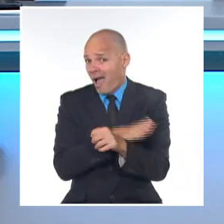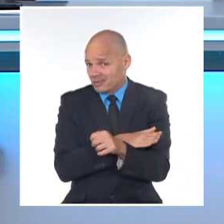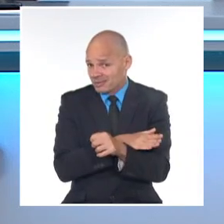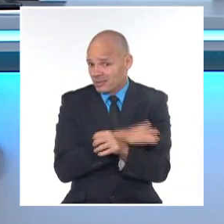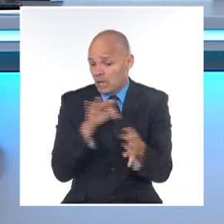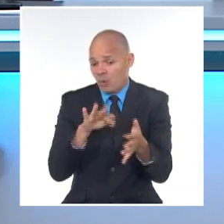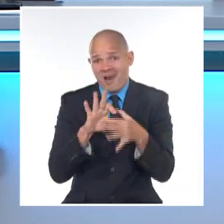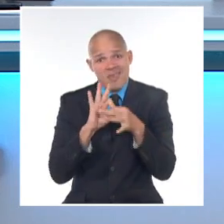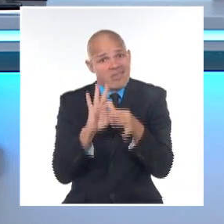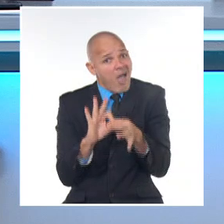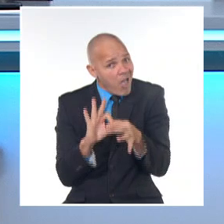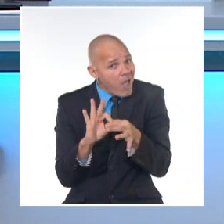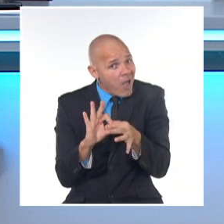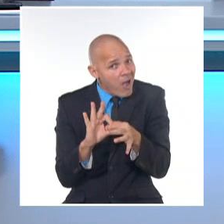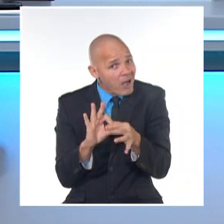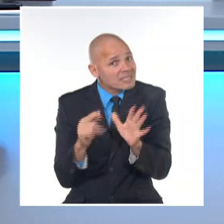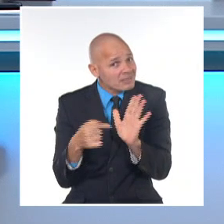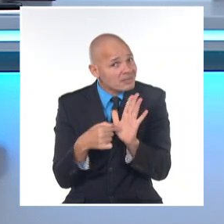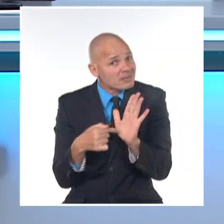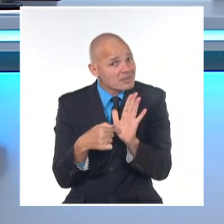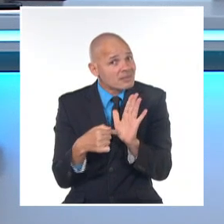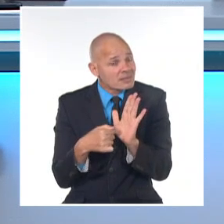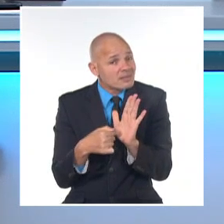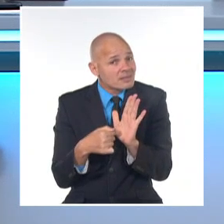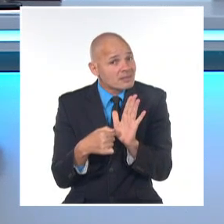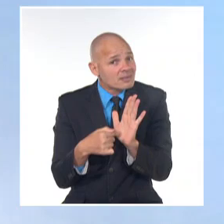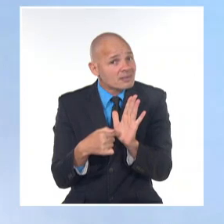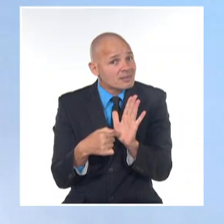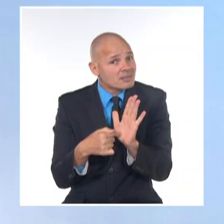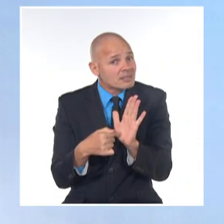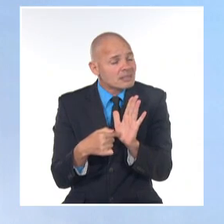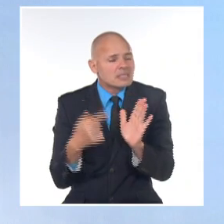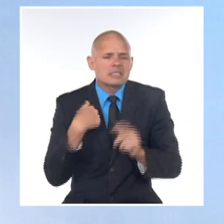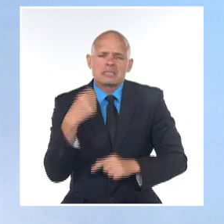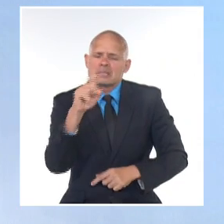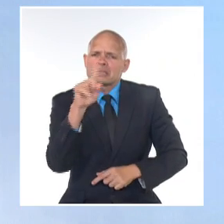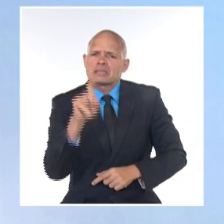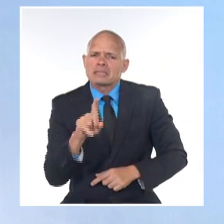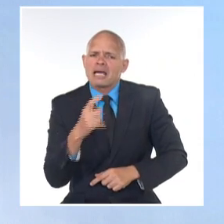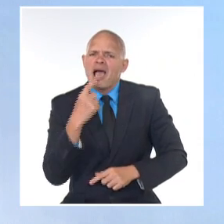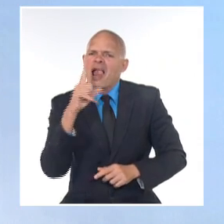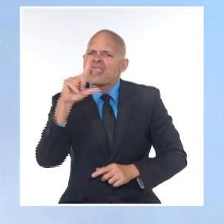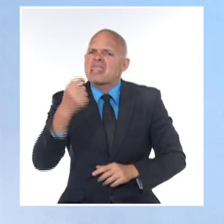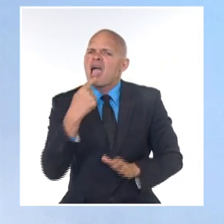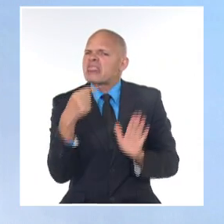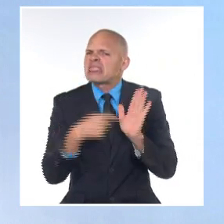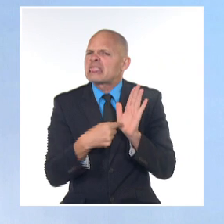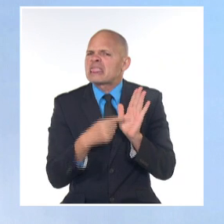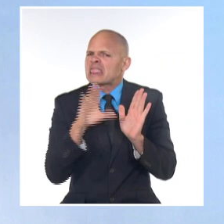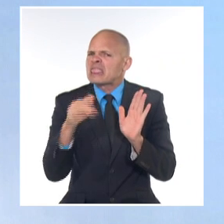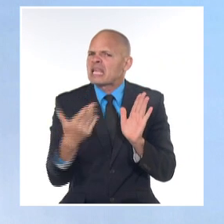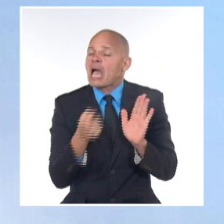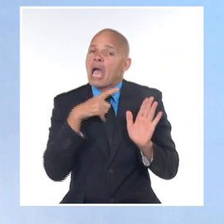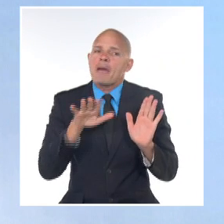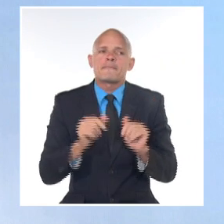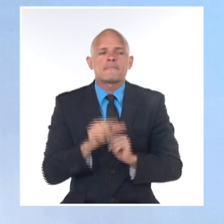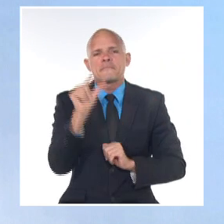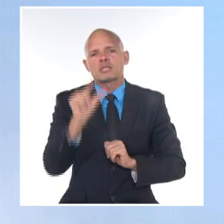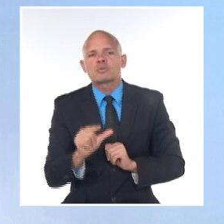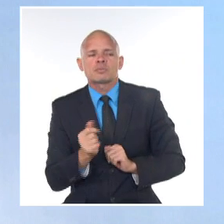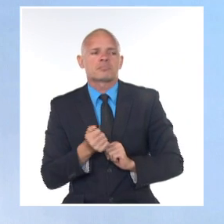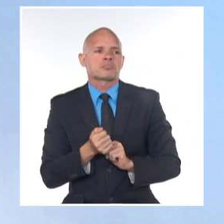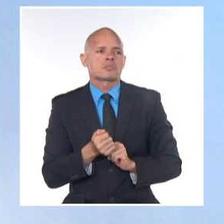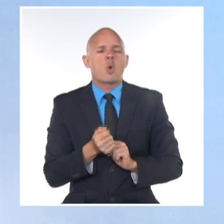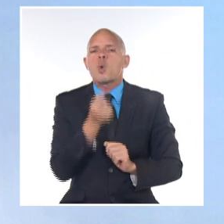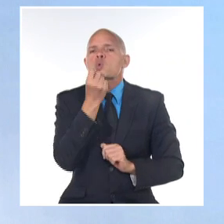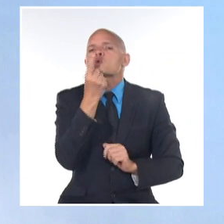ya esto tiene sin dudas otro tipo de repercusión. ¿Cómo esto se contempla en las leyes? ¿Es lo mismo quien se resiste, quien desobedece, quien